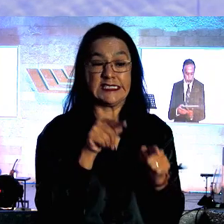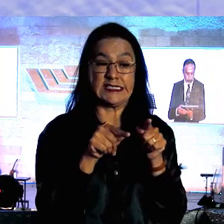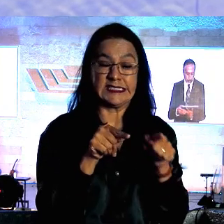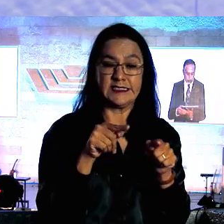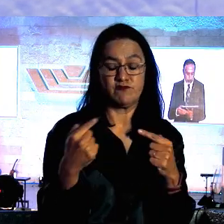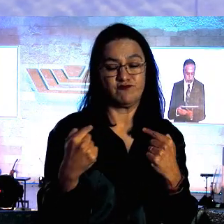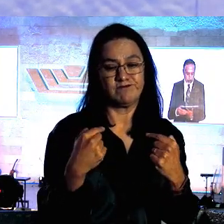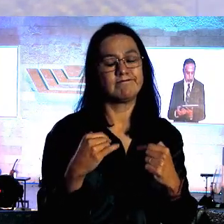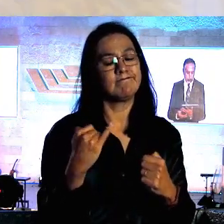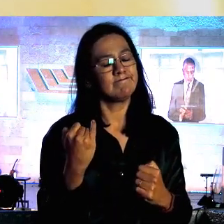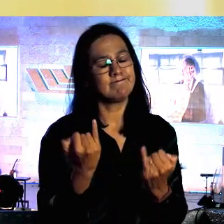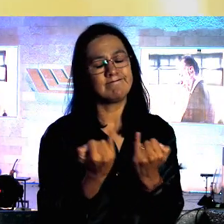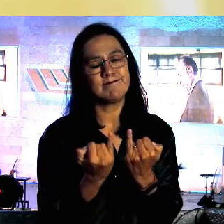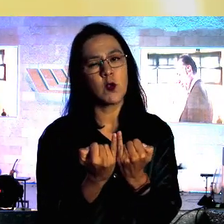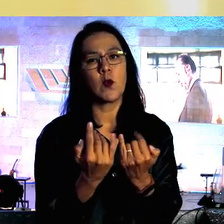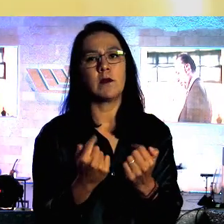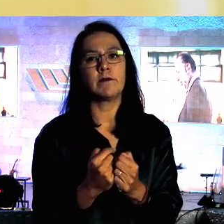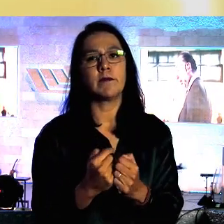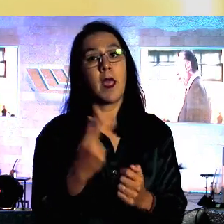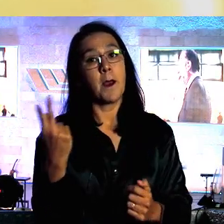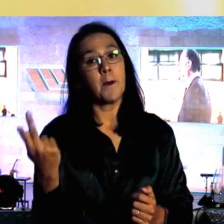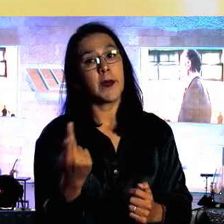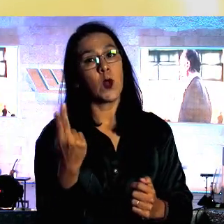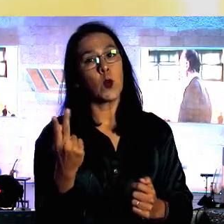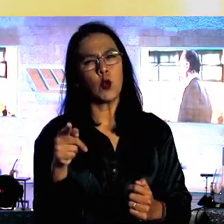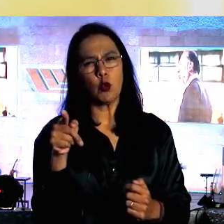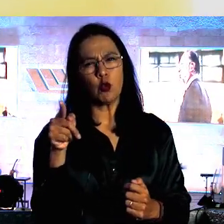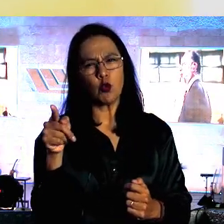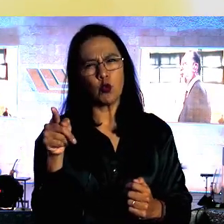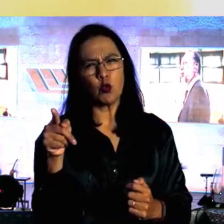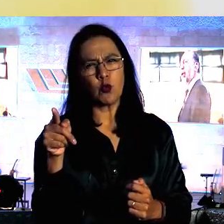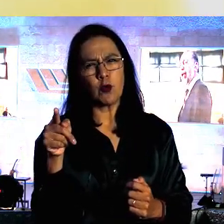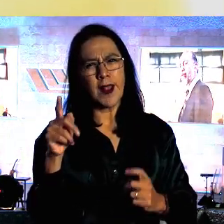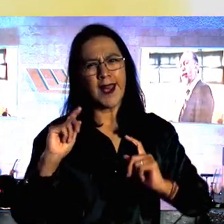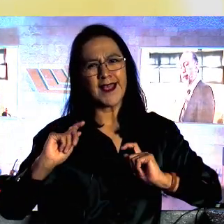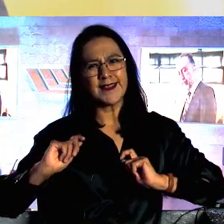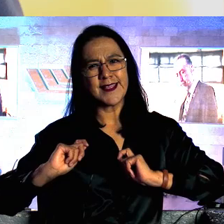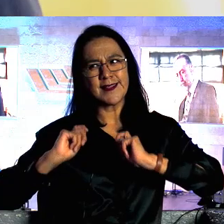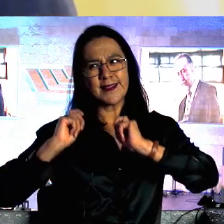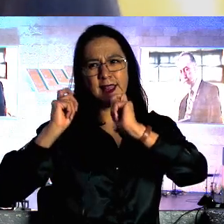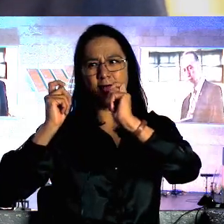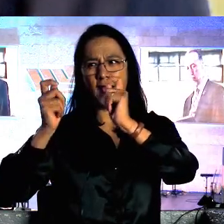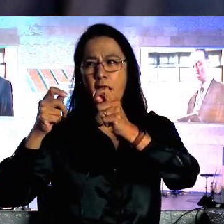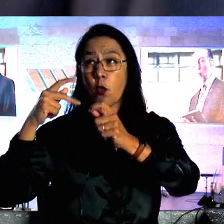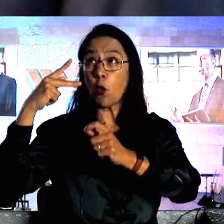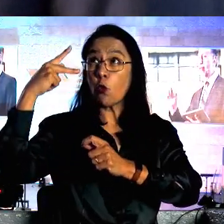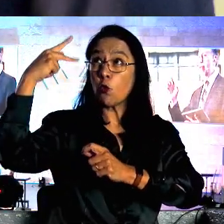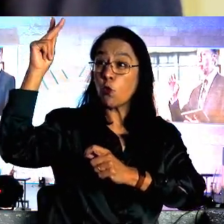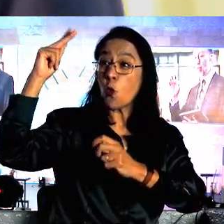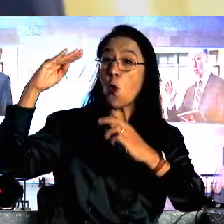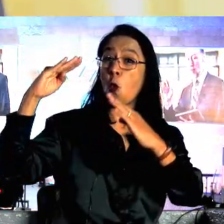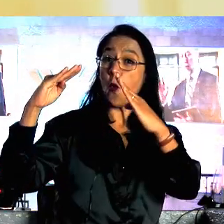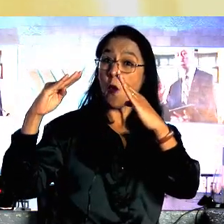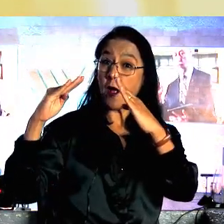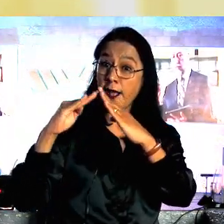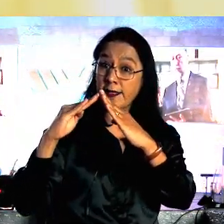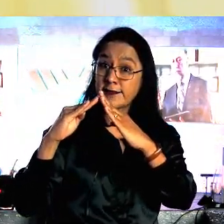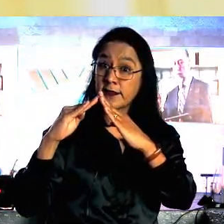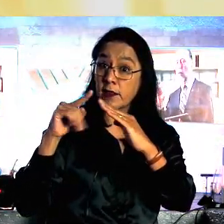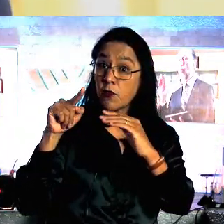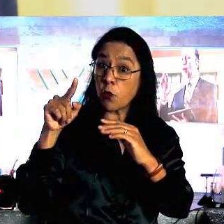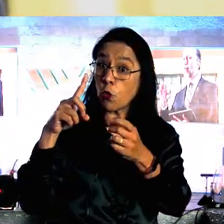la pregunta que yo te hago a ti, ¿le has ofrecido tu casa, tu casa donde tú vives